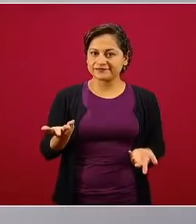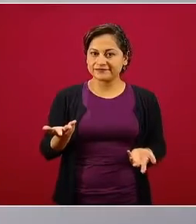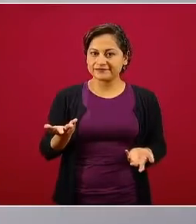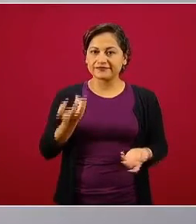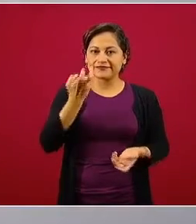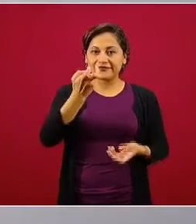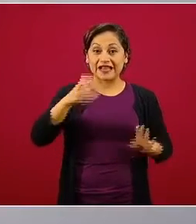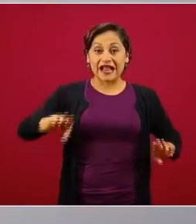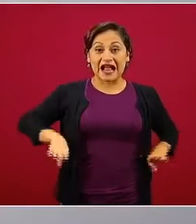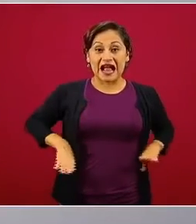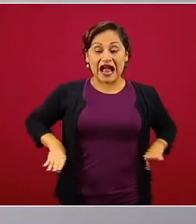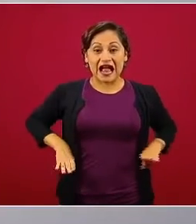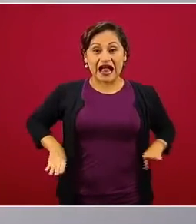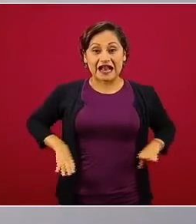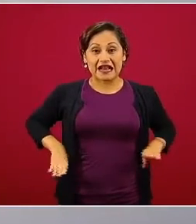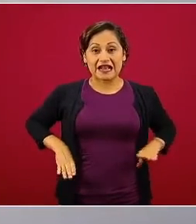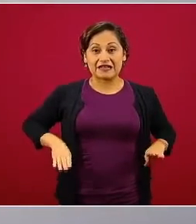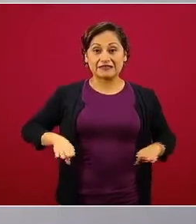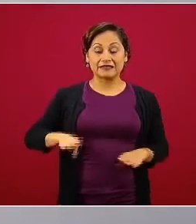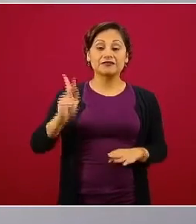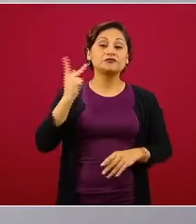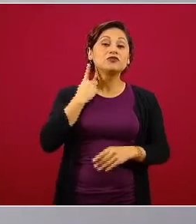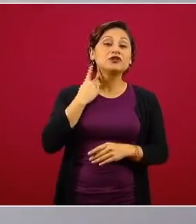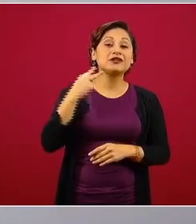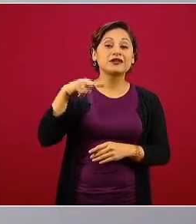porque predominaba la política neoliberal,